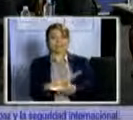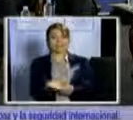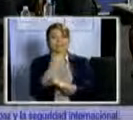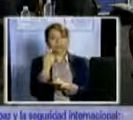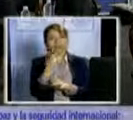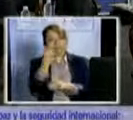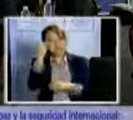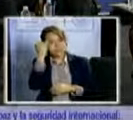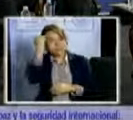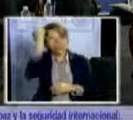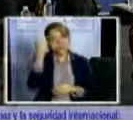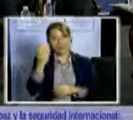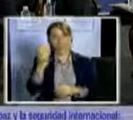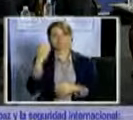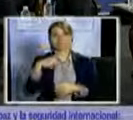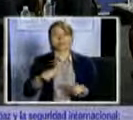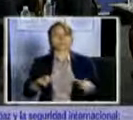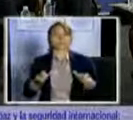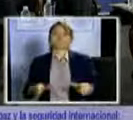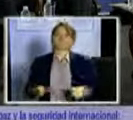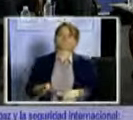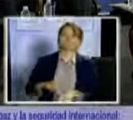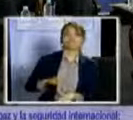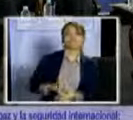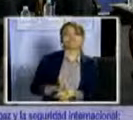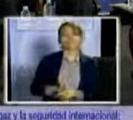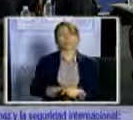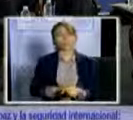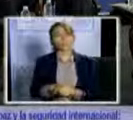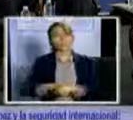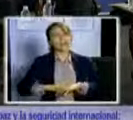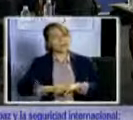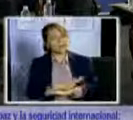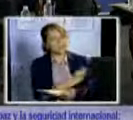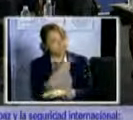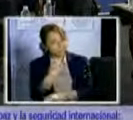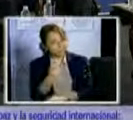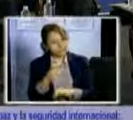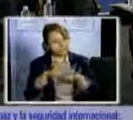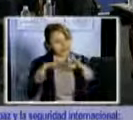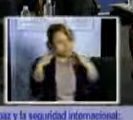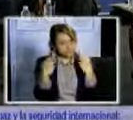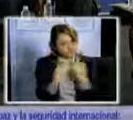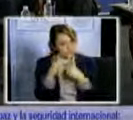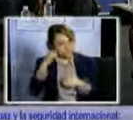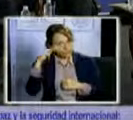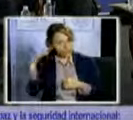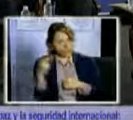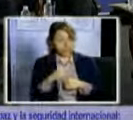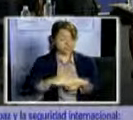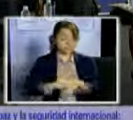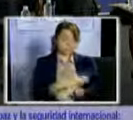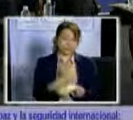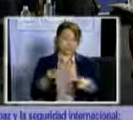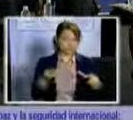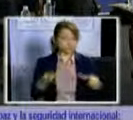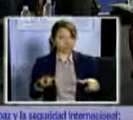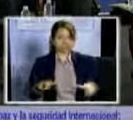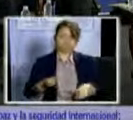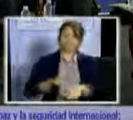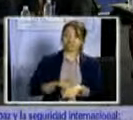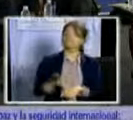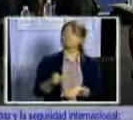ahora que siguen imperando. Estas doctrinas de seguridad que están basadas en la amenaza mutua, en